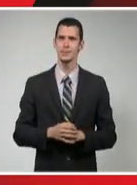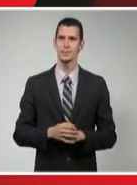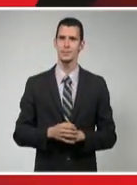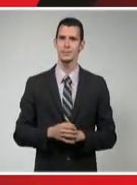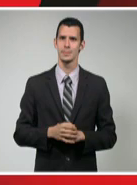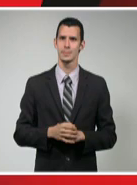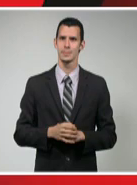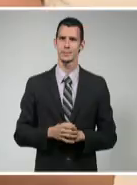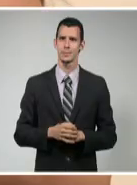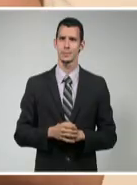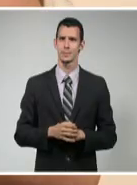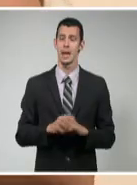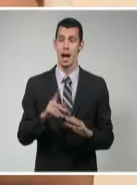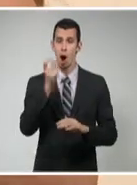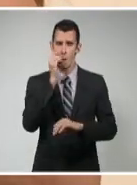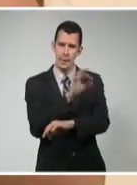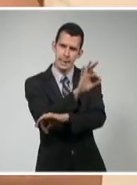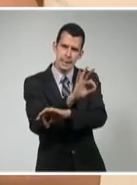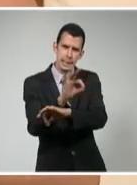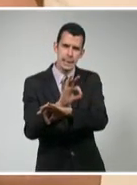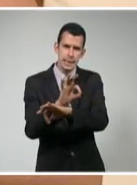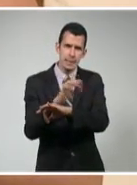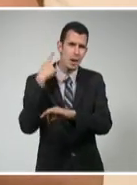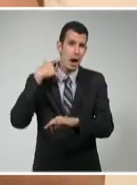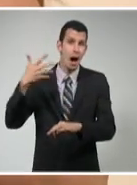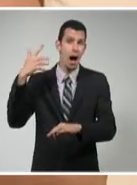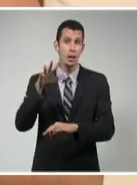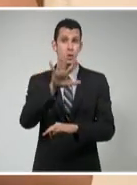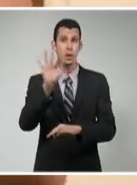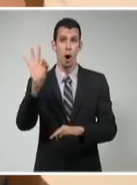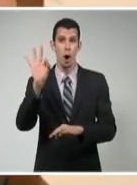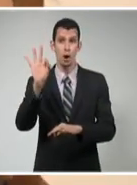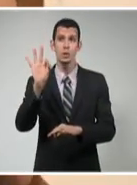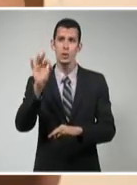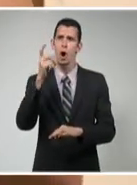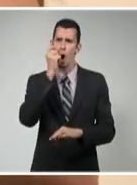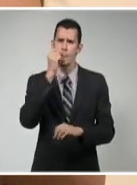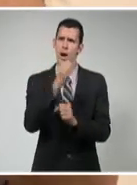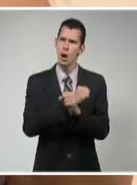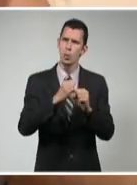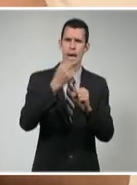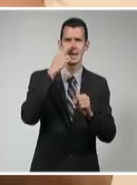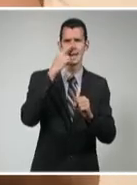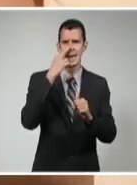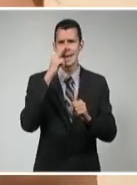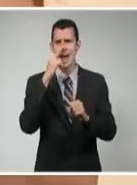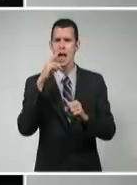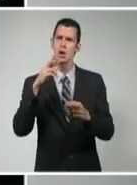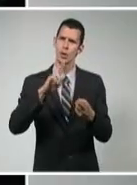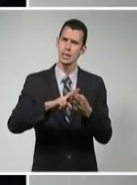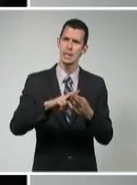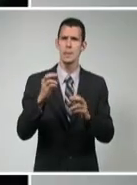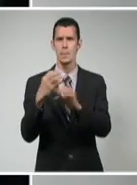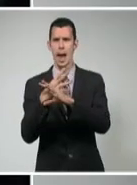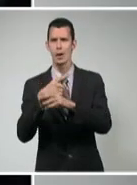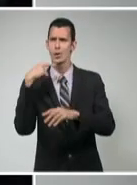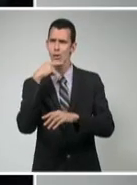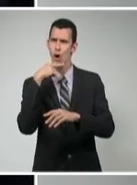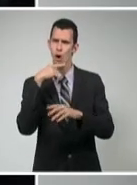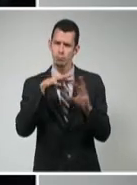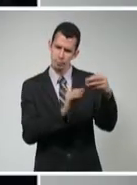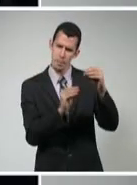cuando él hace una serie de homenaje al 26 de julio, que utiliza los colores negro, gris, blanco, rojo.